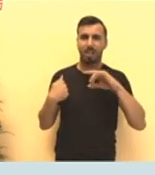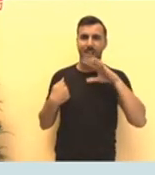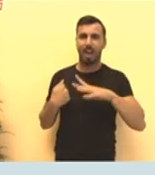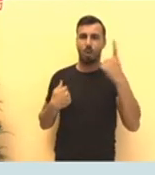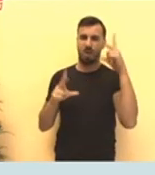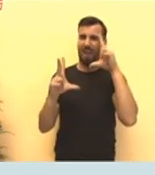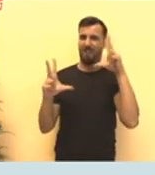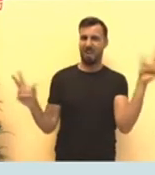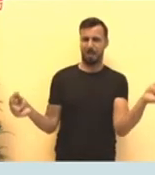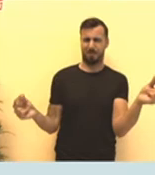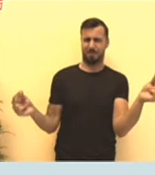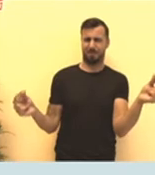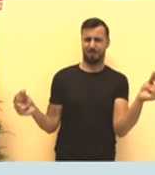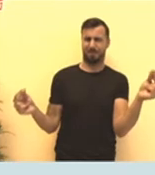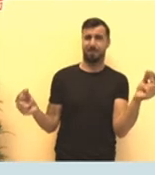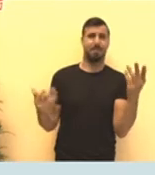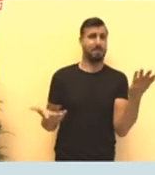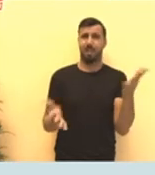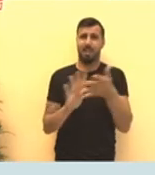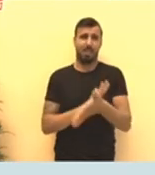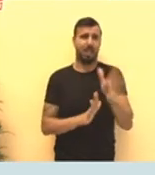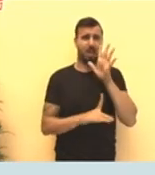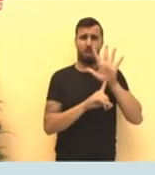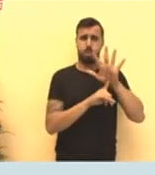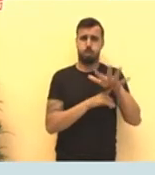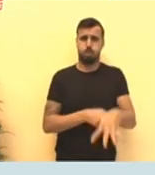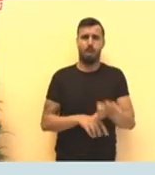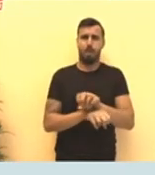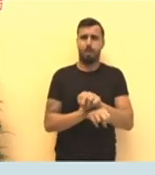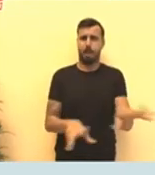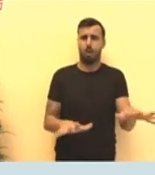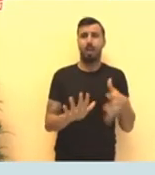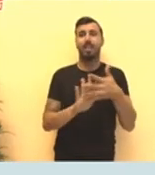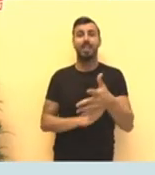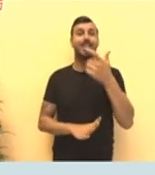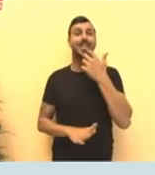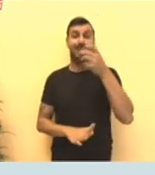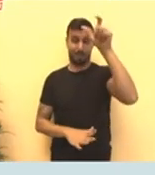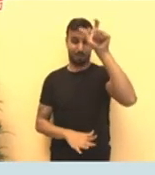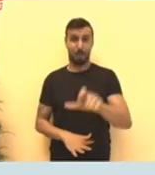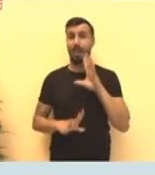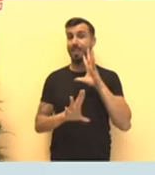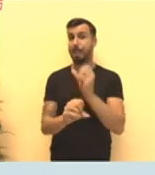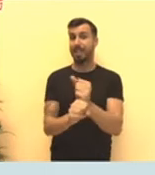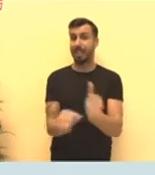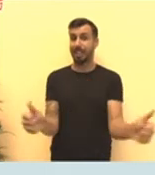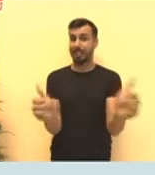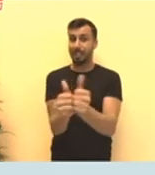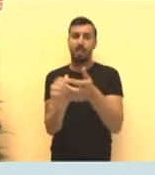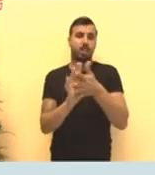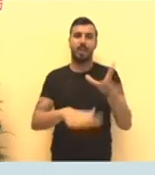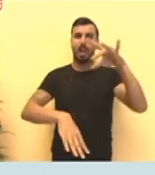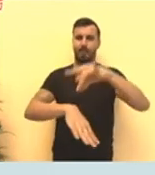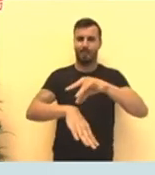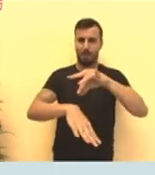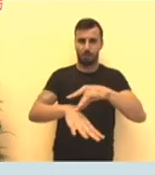Se abunda en los aspectos médicos en detrimento de los sociales, con lo cual ahora dependiente es igual a enfermo. El desarrollo de la ley